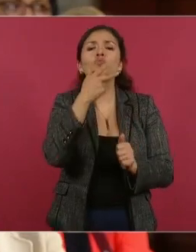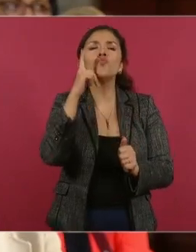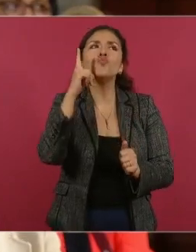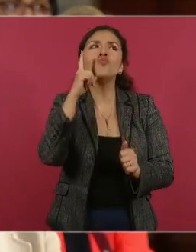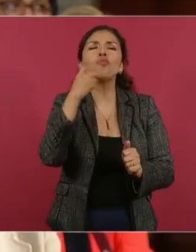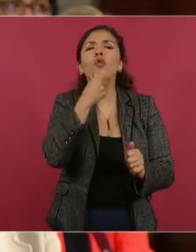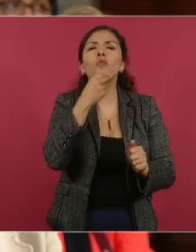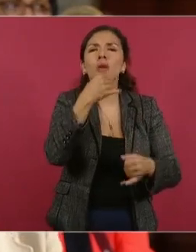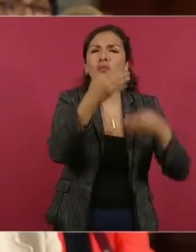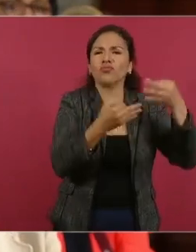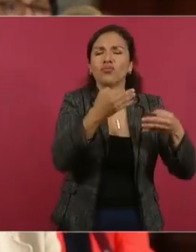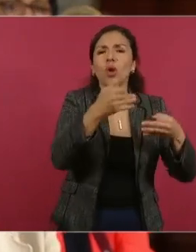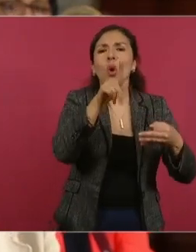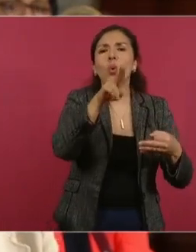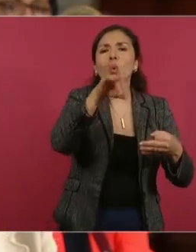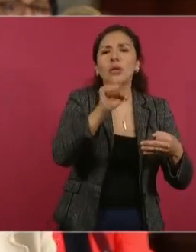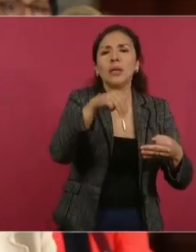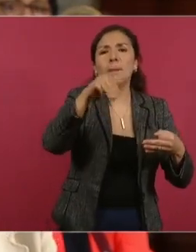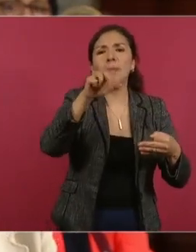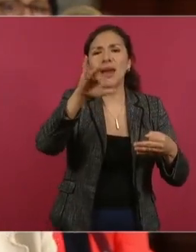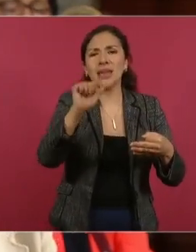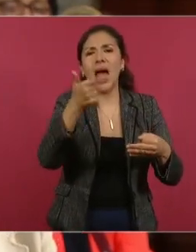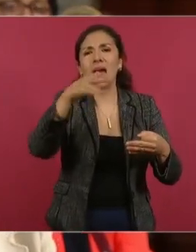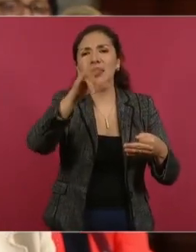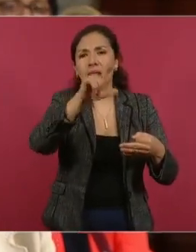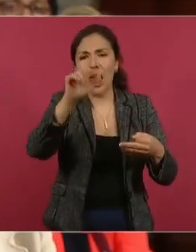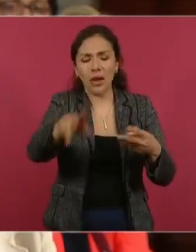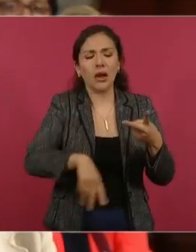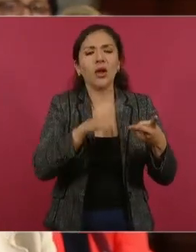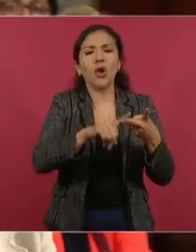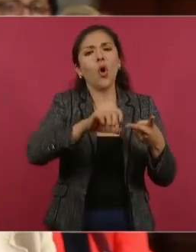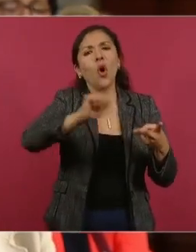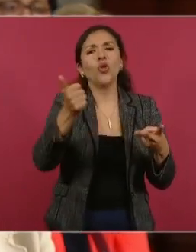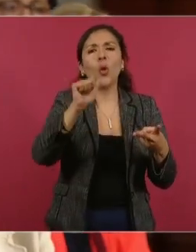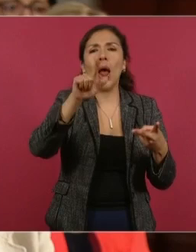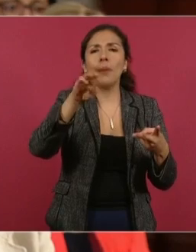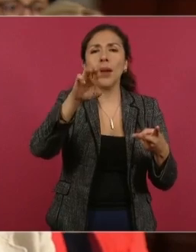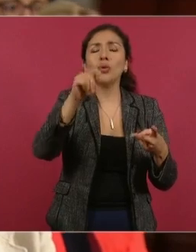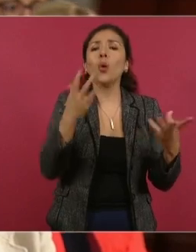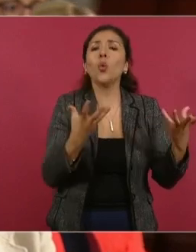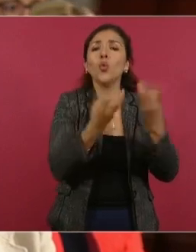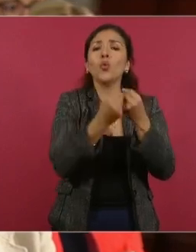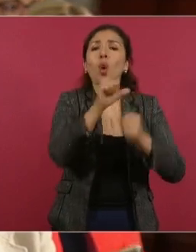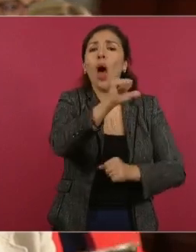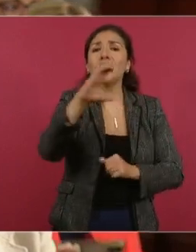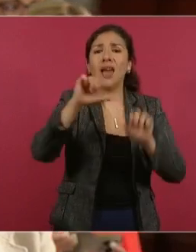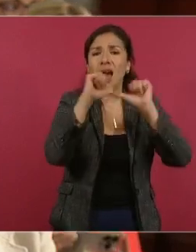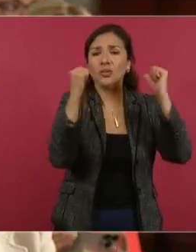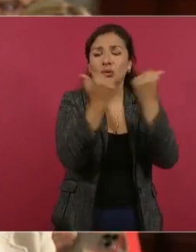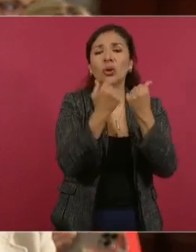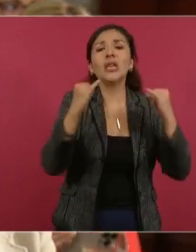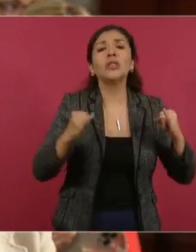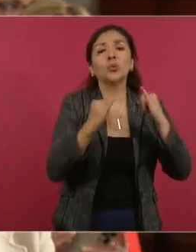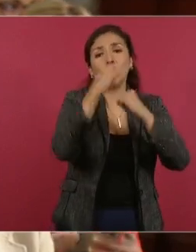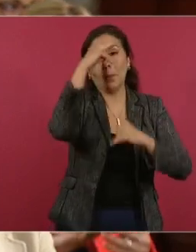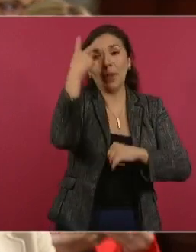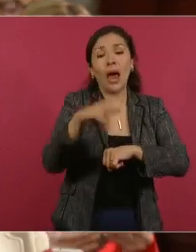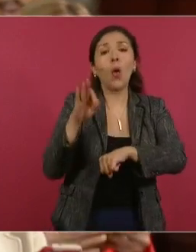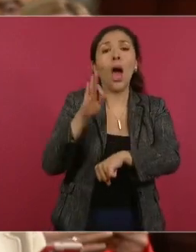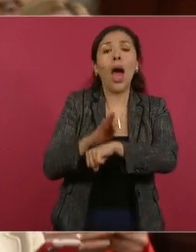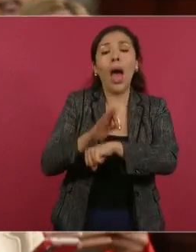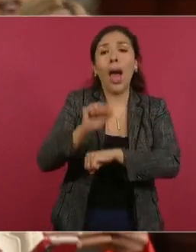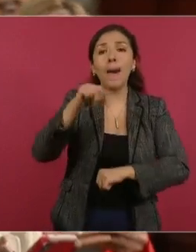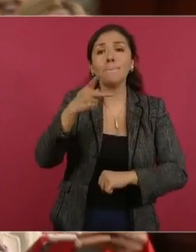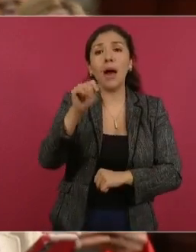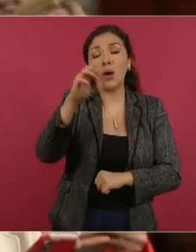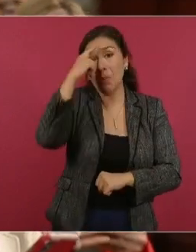y Alberto Pérez Dayán al formar parte de una asociación civil, el Instituto Mexicano del Amparo, que litiga